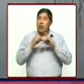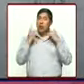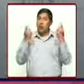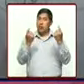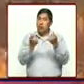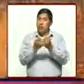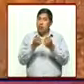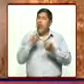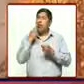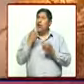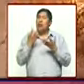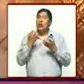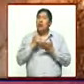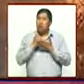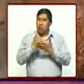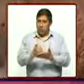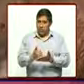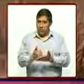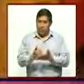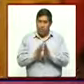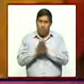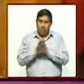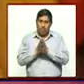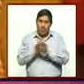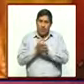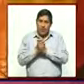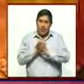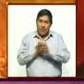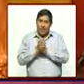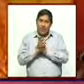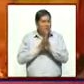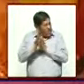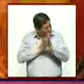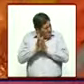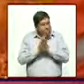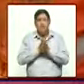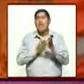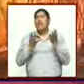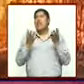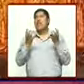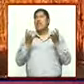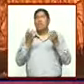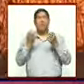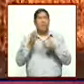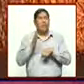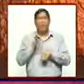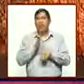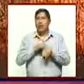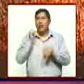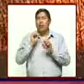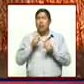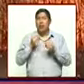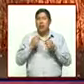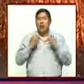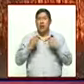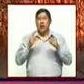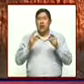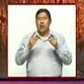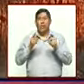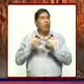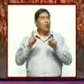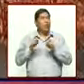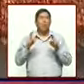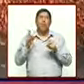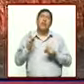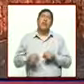departamentos que dicen, quiero ayudar, tengo esa pasión por colaborar, y de hecho se ven llamados para poder ir a estos incendios, pero tienes